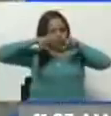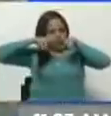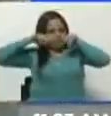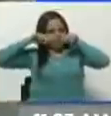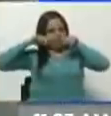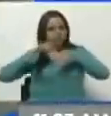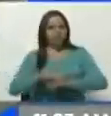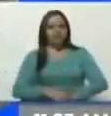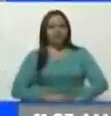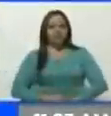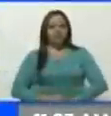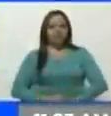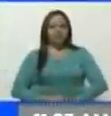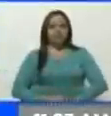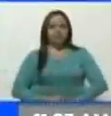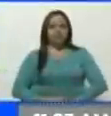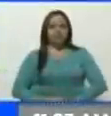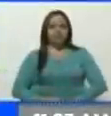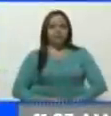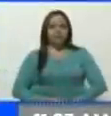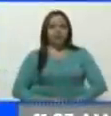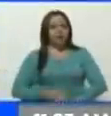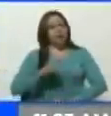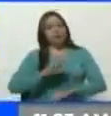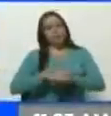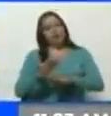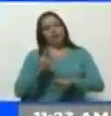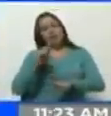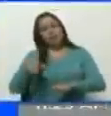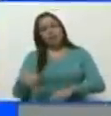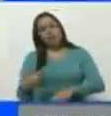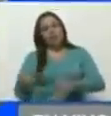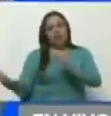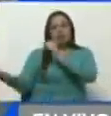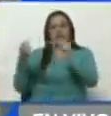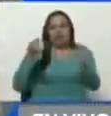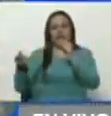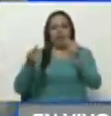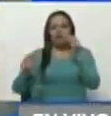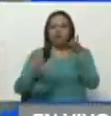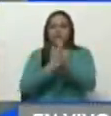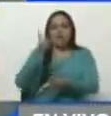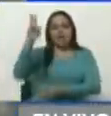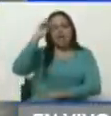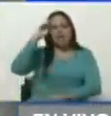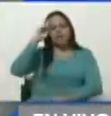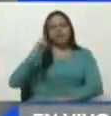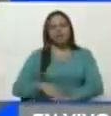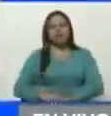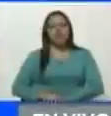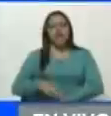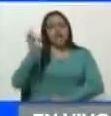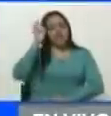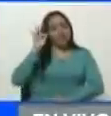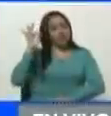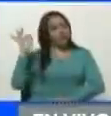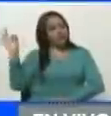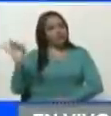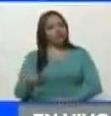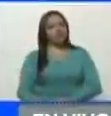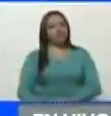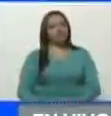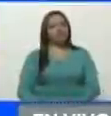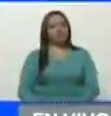podía vencer en el punto principal, que era la razón, la filosofía.